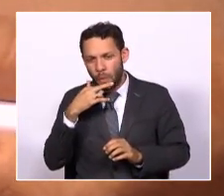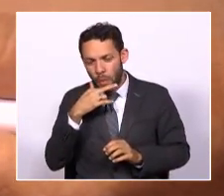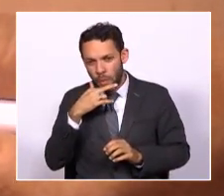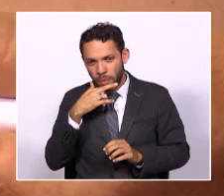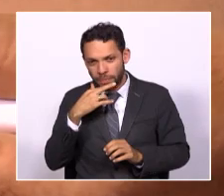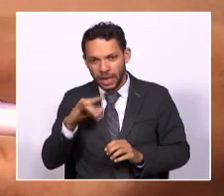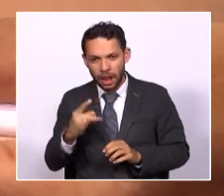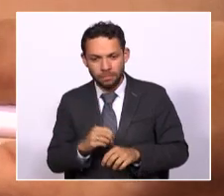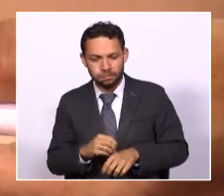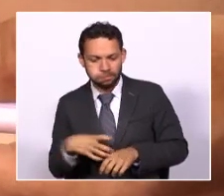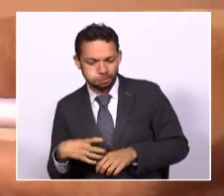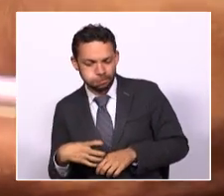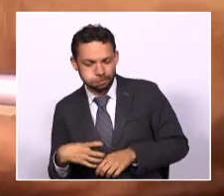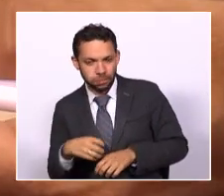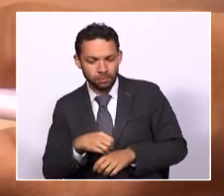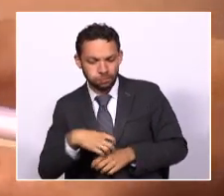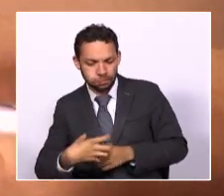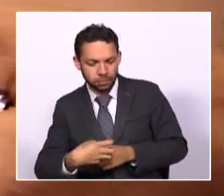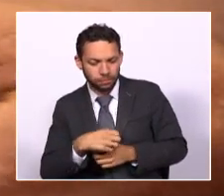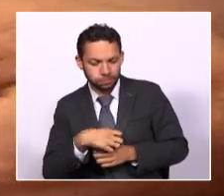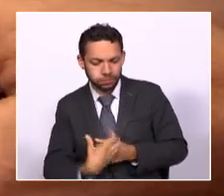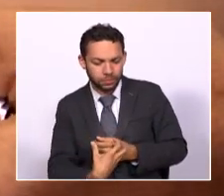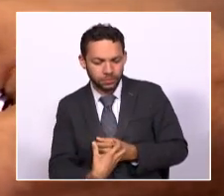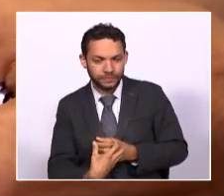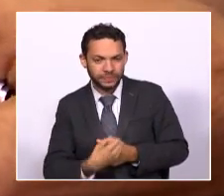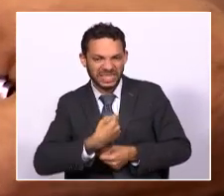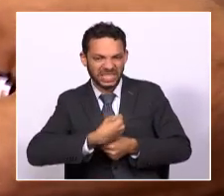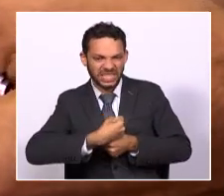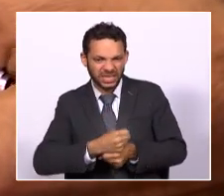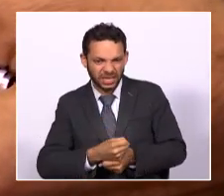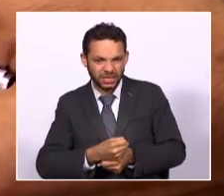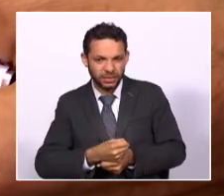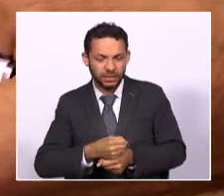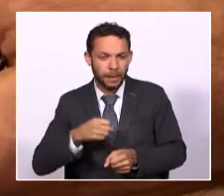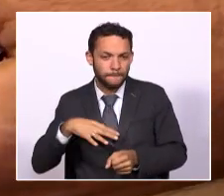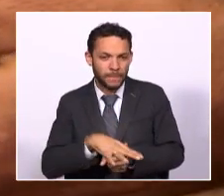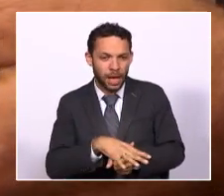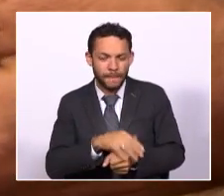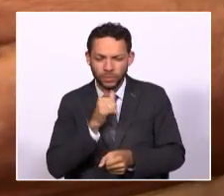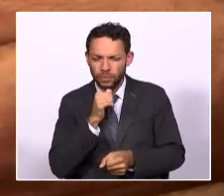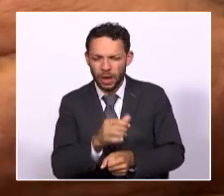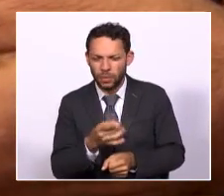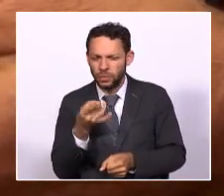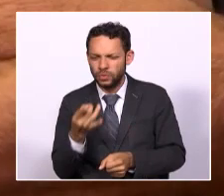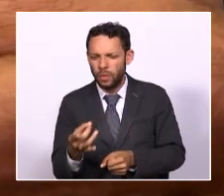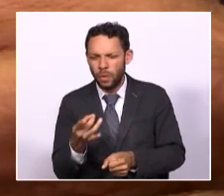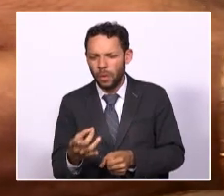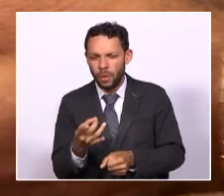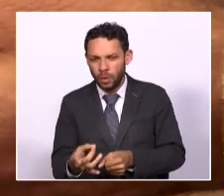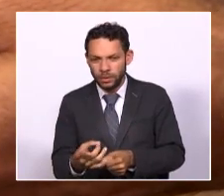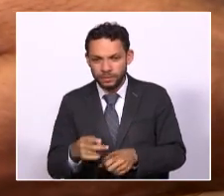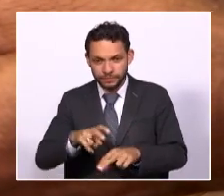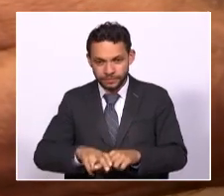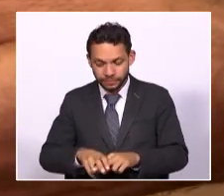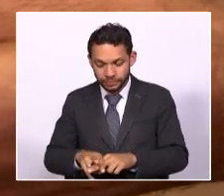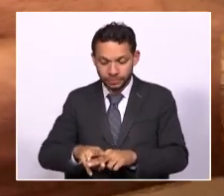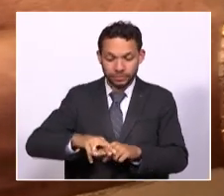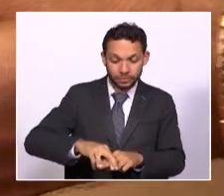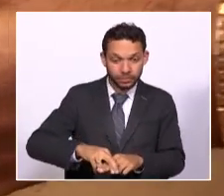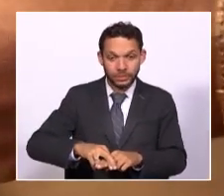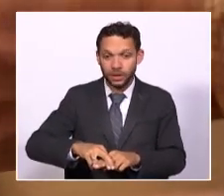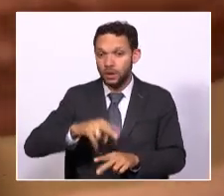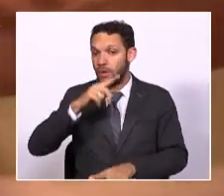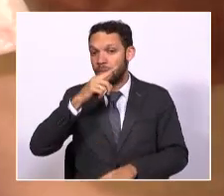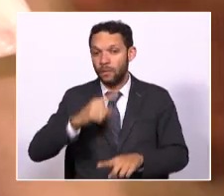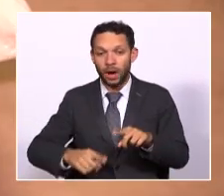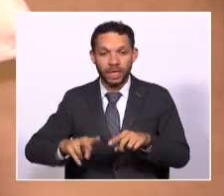hernia. Y entonces esta hernia me machaca el nervio. Y el dolor es terrible. Hagan carrizo y quédense en un rato así. Y